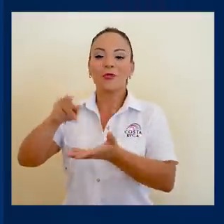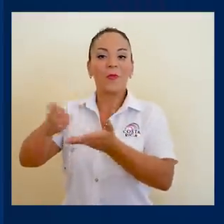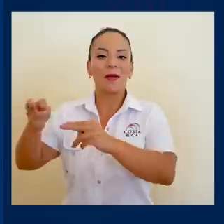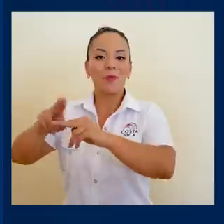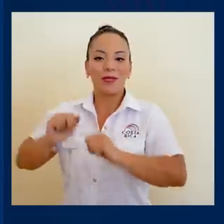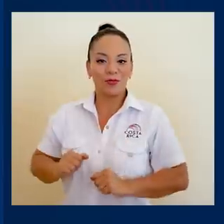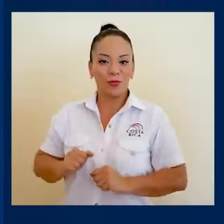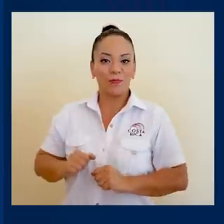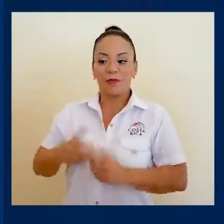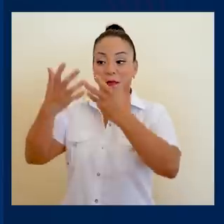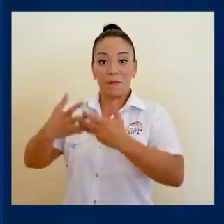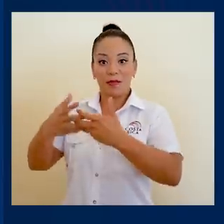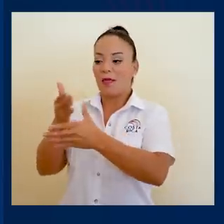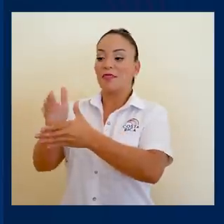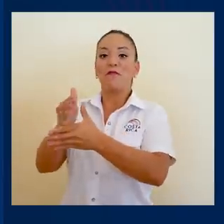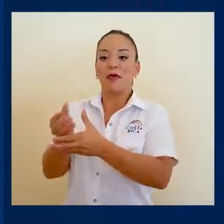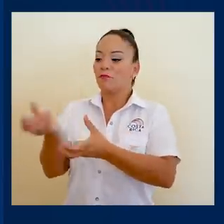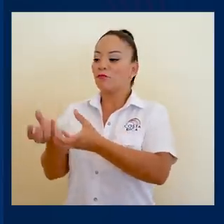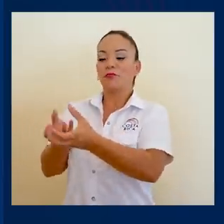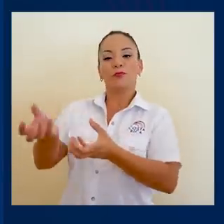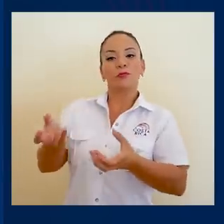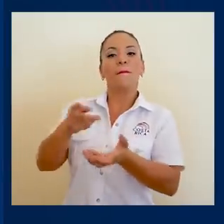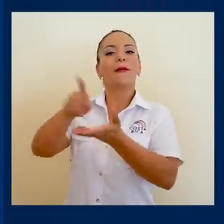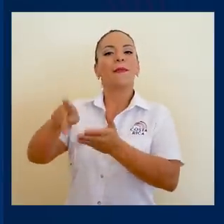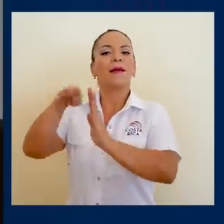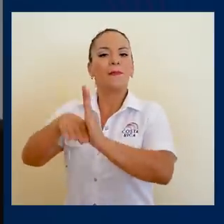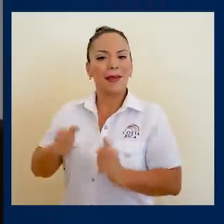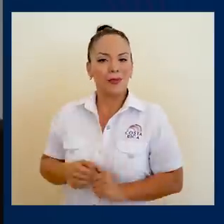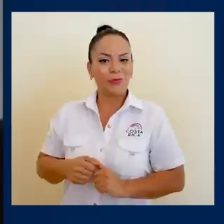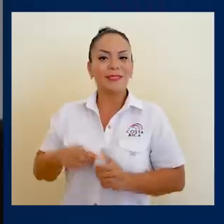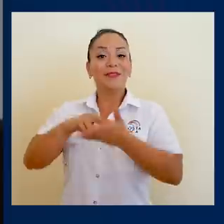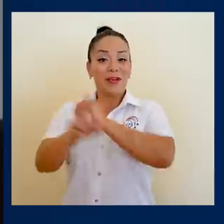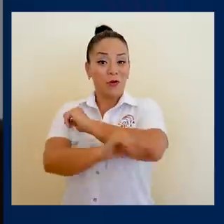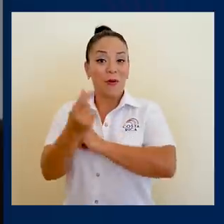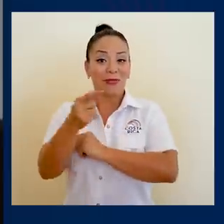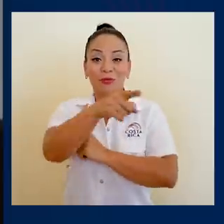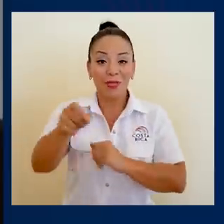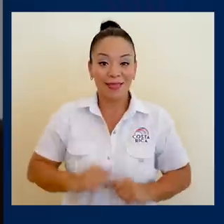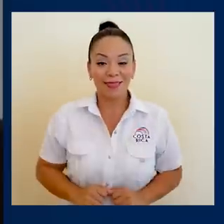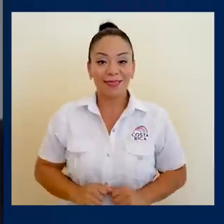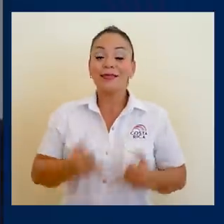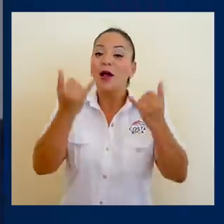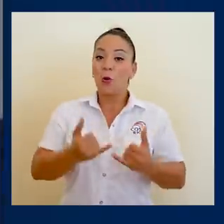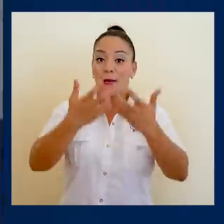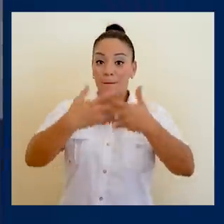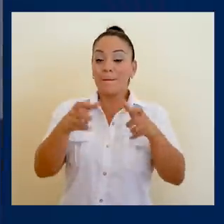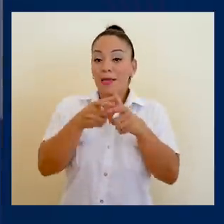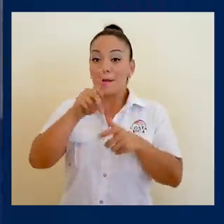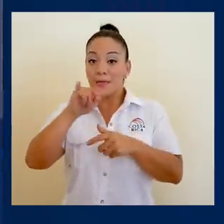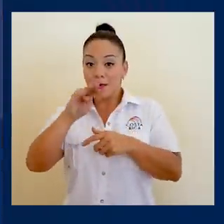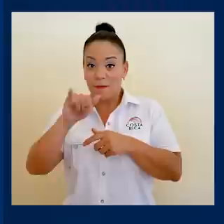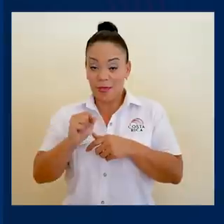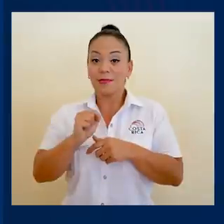en grupitos para pagar menos. Eso es robarle plata a usted. Ahora, para las pymes nuevas, el primer año no van